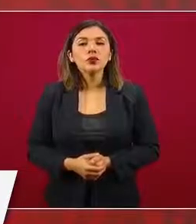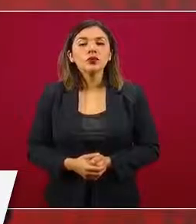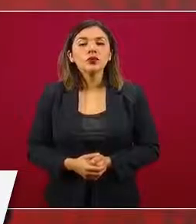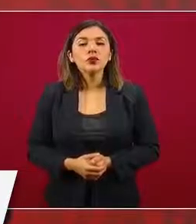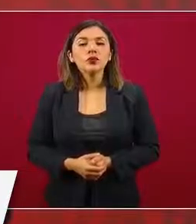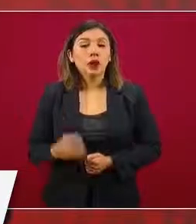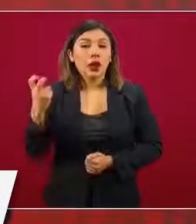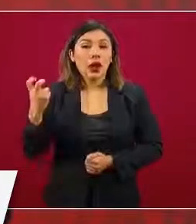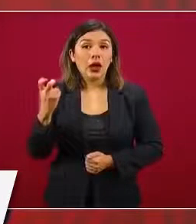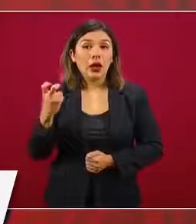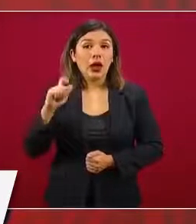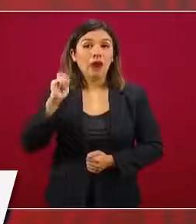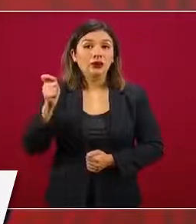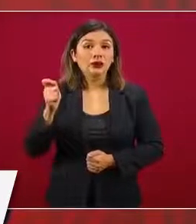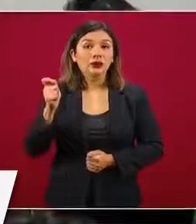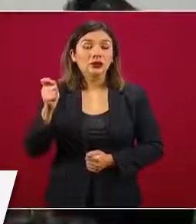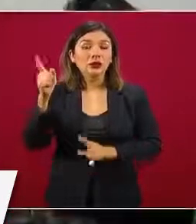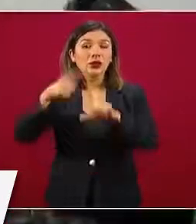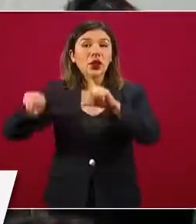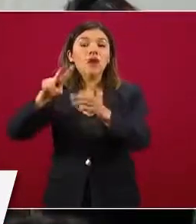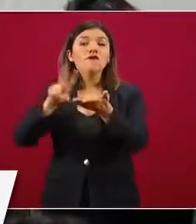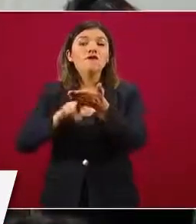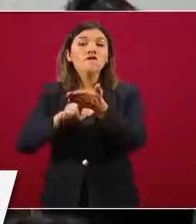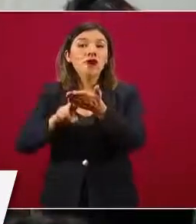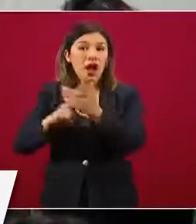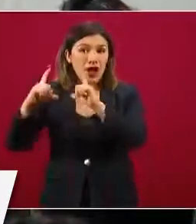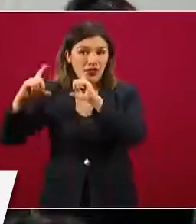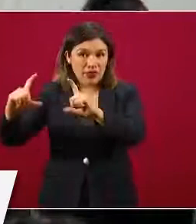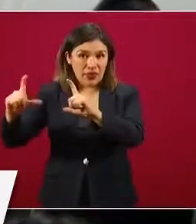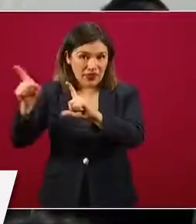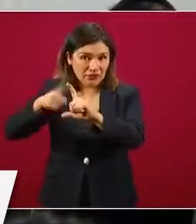Ese es el círculo verde.